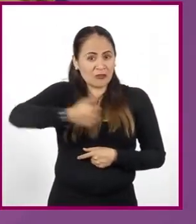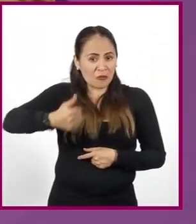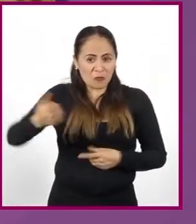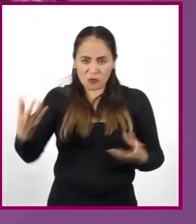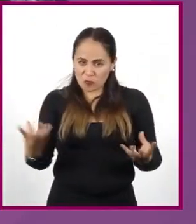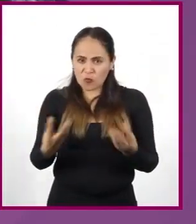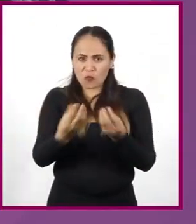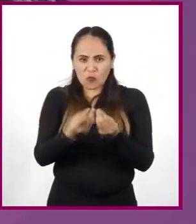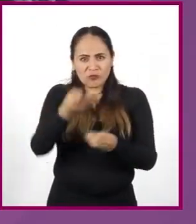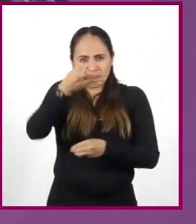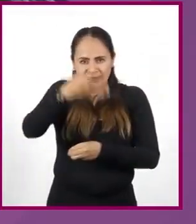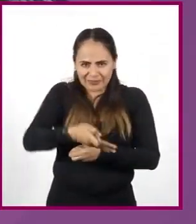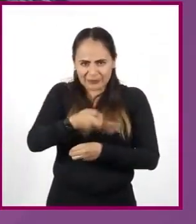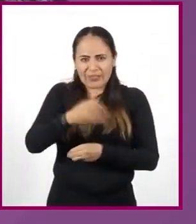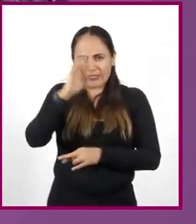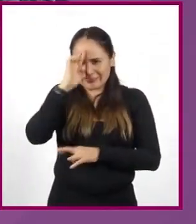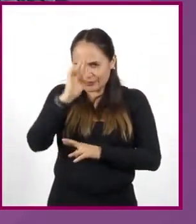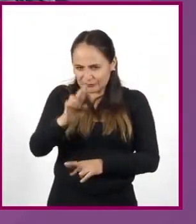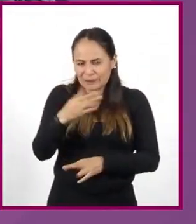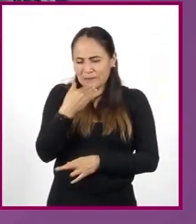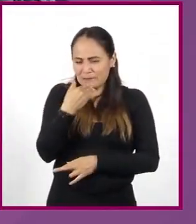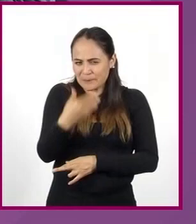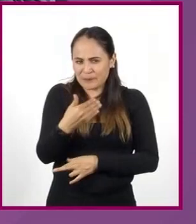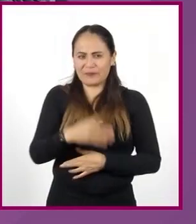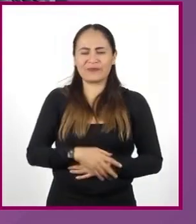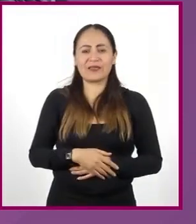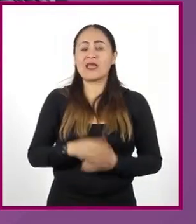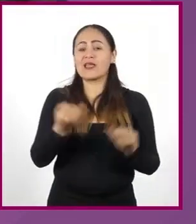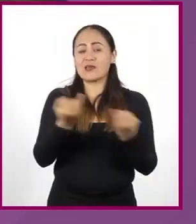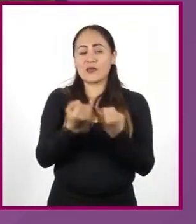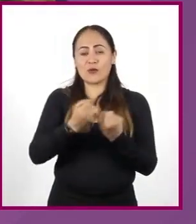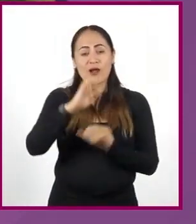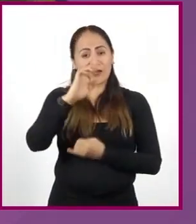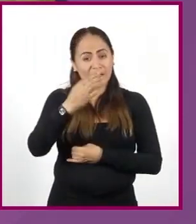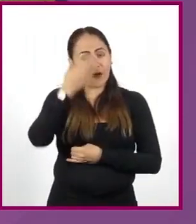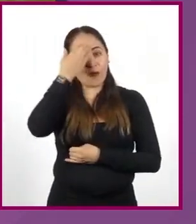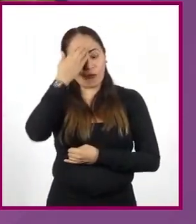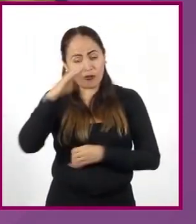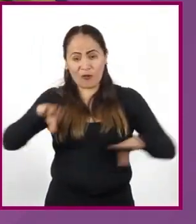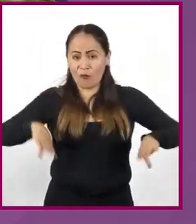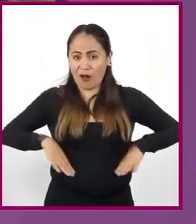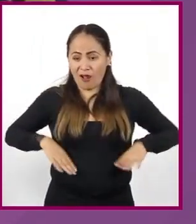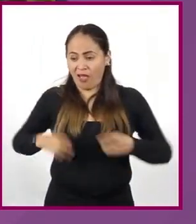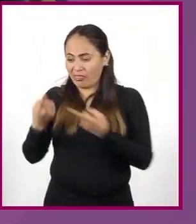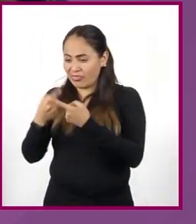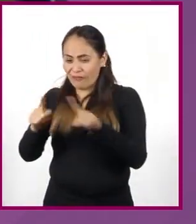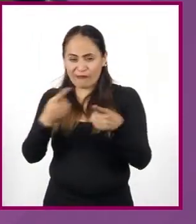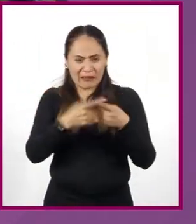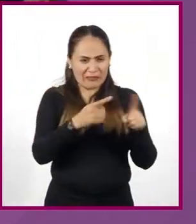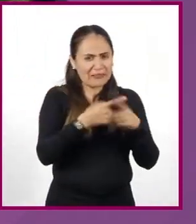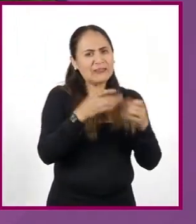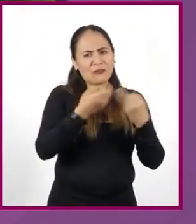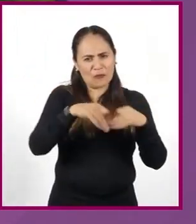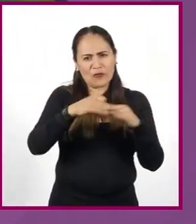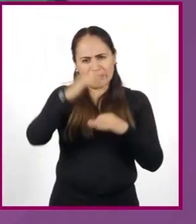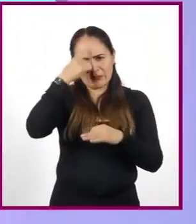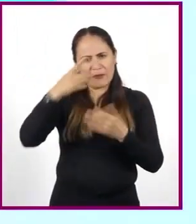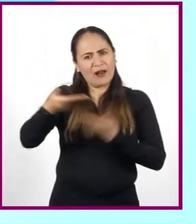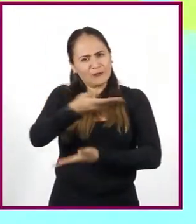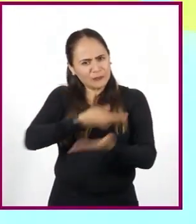que se merecen, y que además reconocen que la diversidad es el fundamento de la convivencia humana.